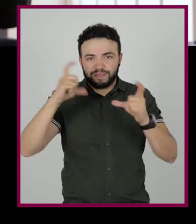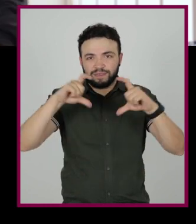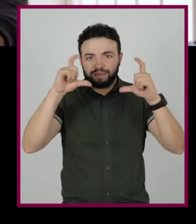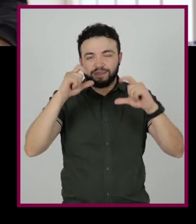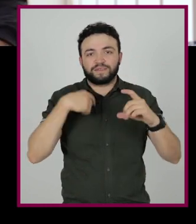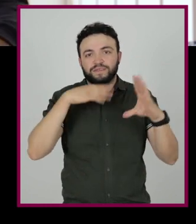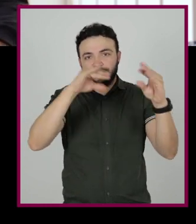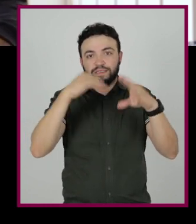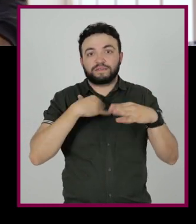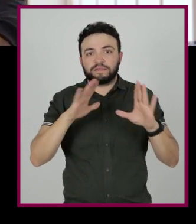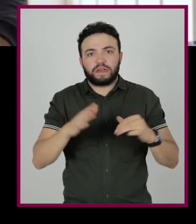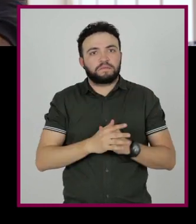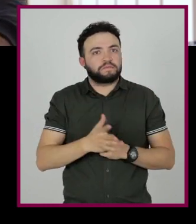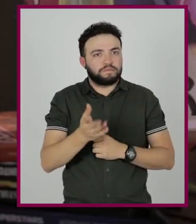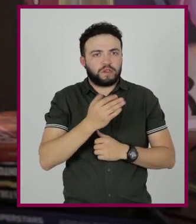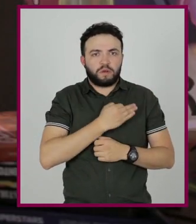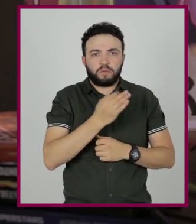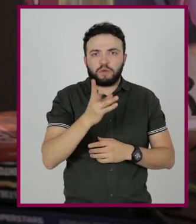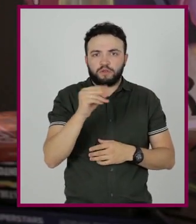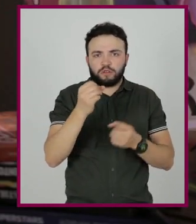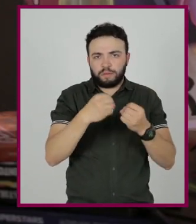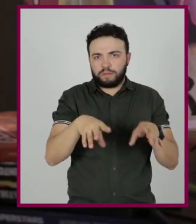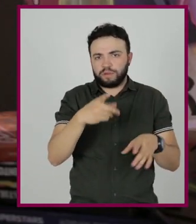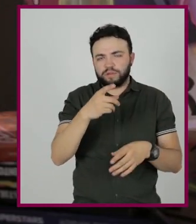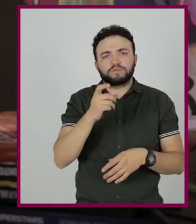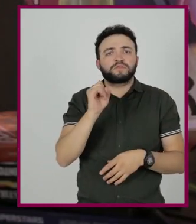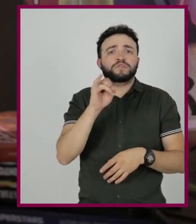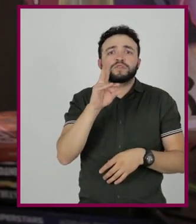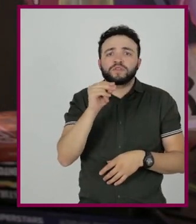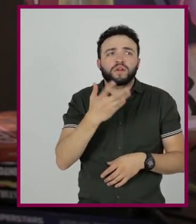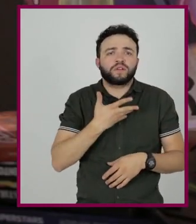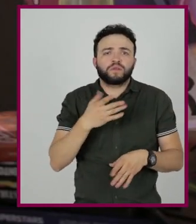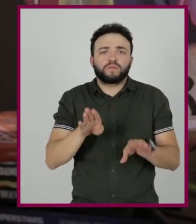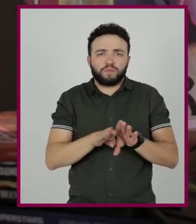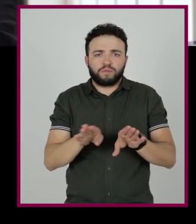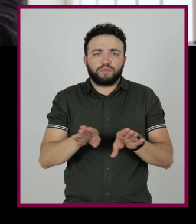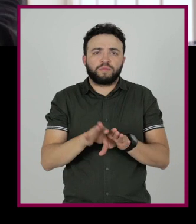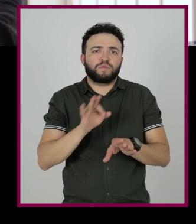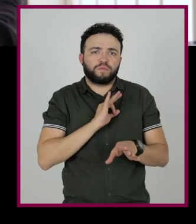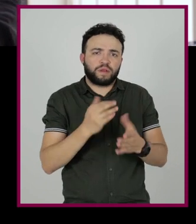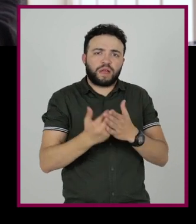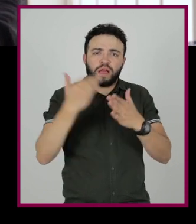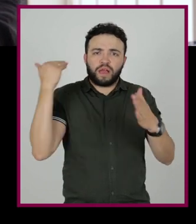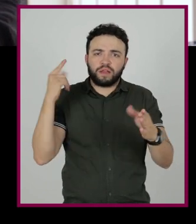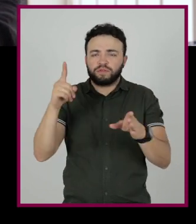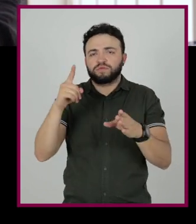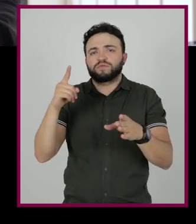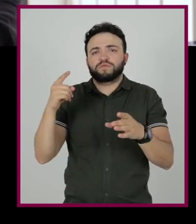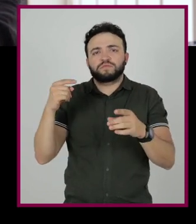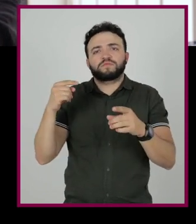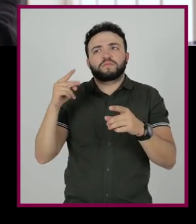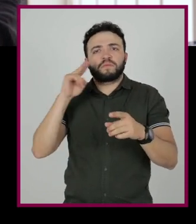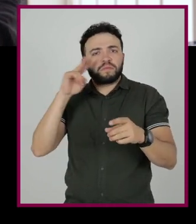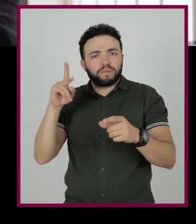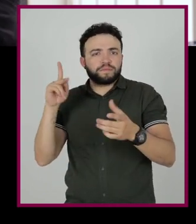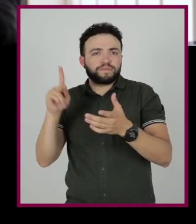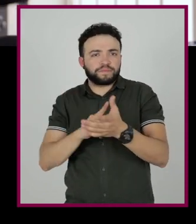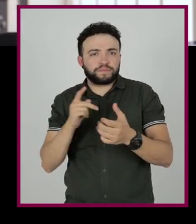el programa, ¿verdad? Si no, tienen tiempo de ponerse al corriente. ¿Qué te ha parecido este programa a ti,